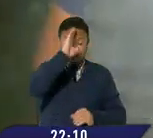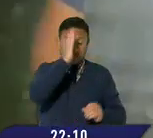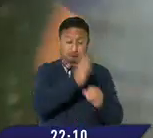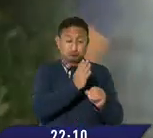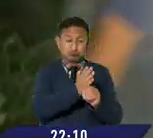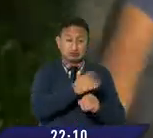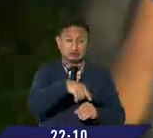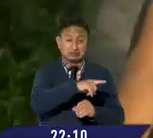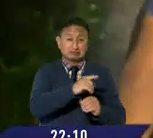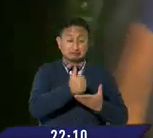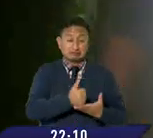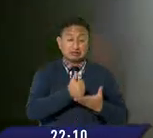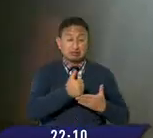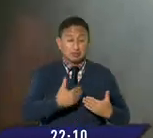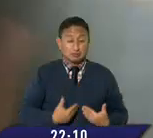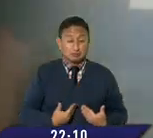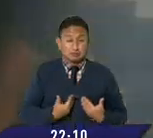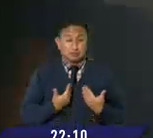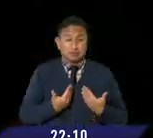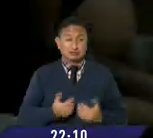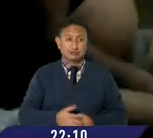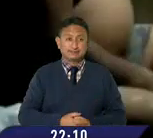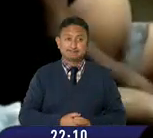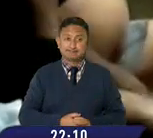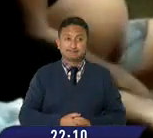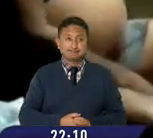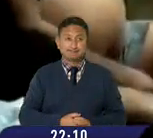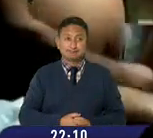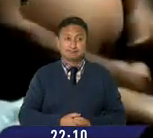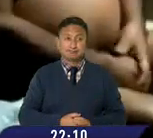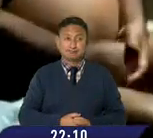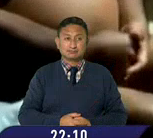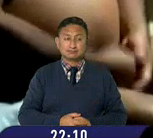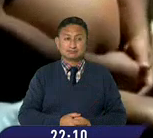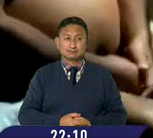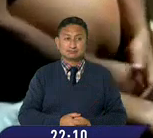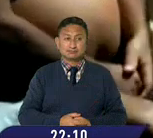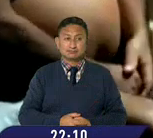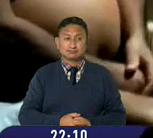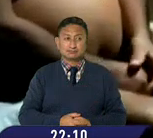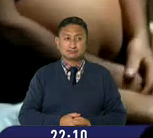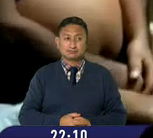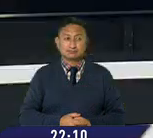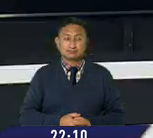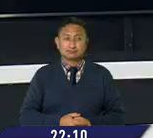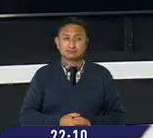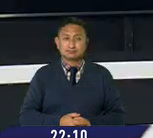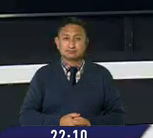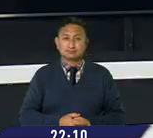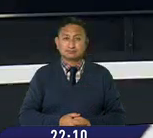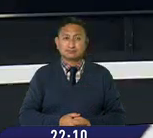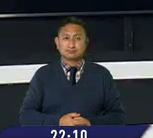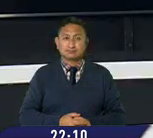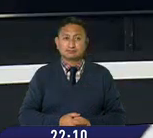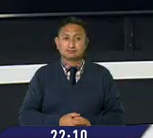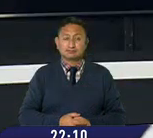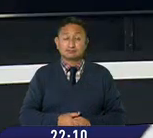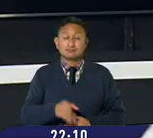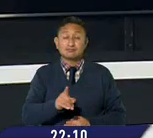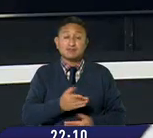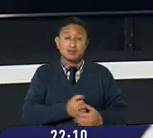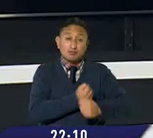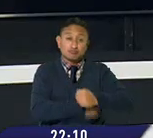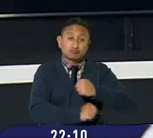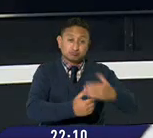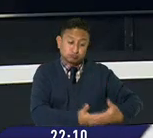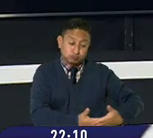vivía. En Quito informó Iván Casamen. Un recién nacido fue abandonado